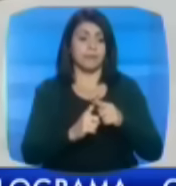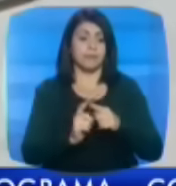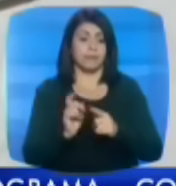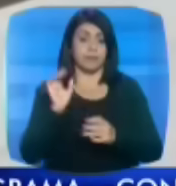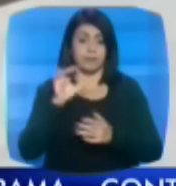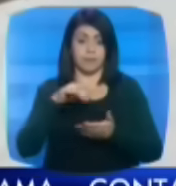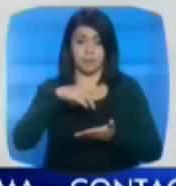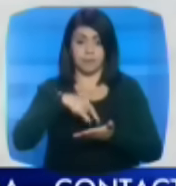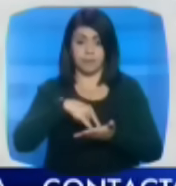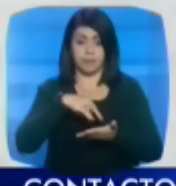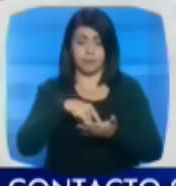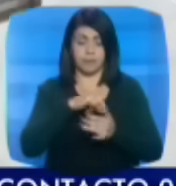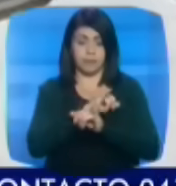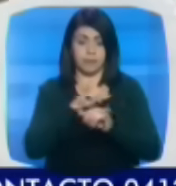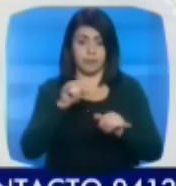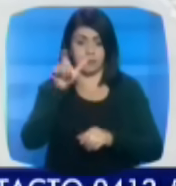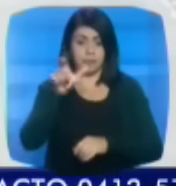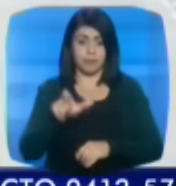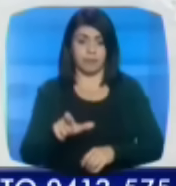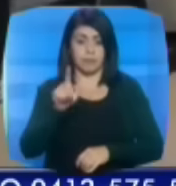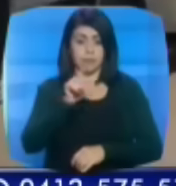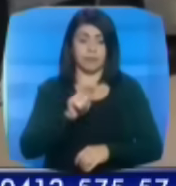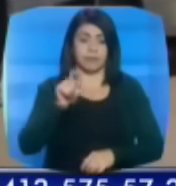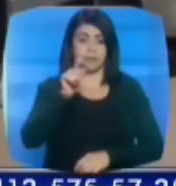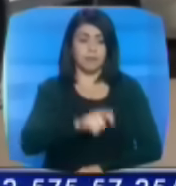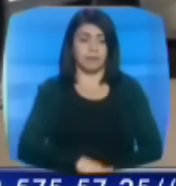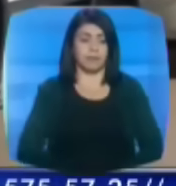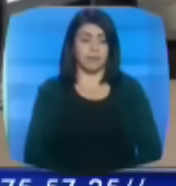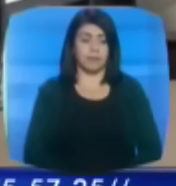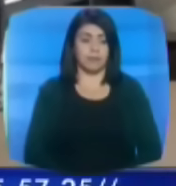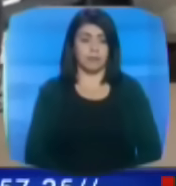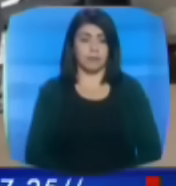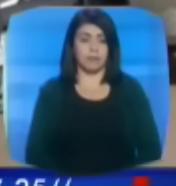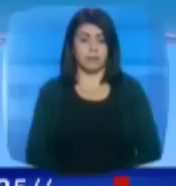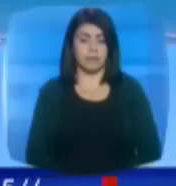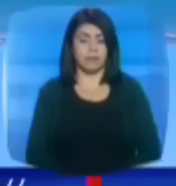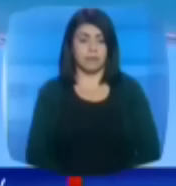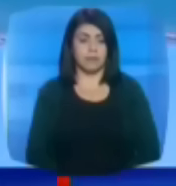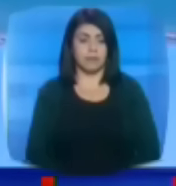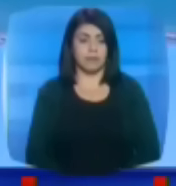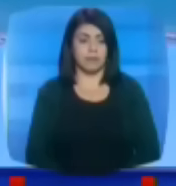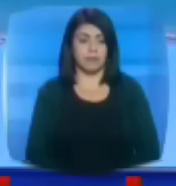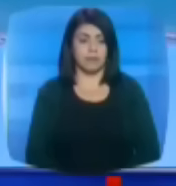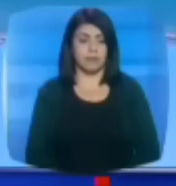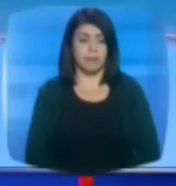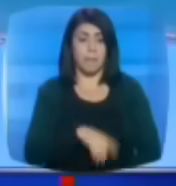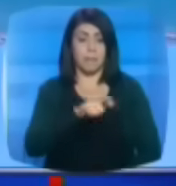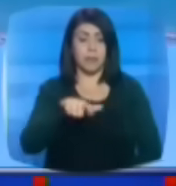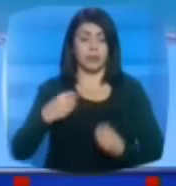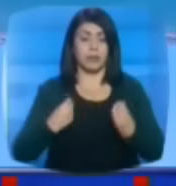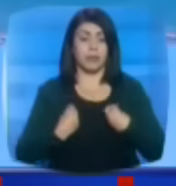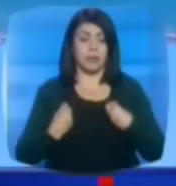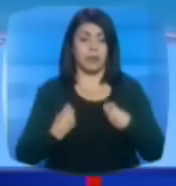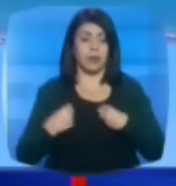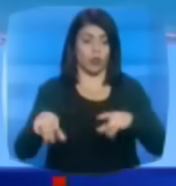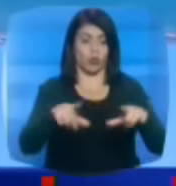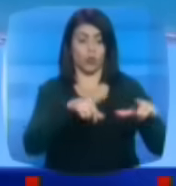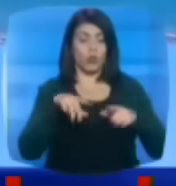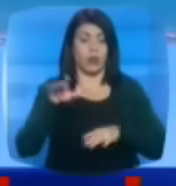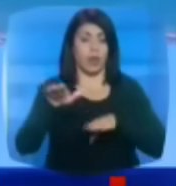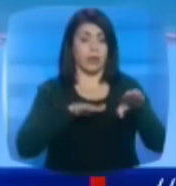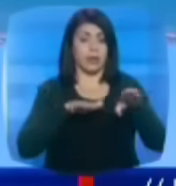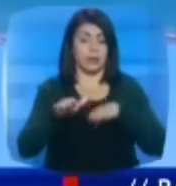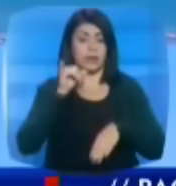Desde el estado Carabobo, Sandino, Ignacio Yaguare, Televen. Habitantes del sector El Potrero del estado